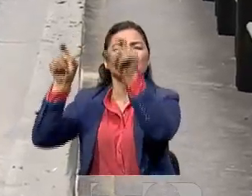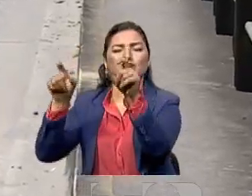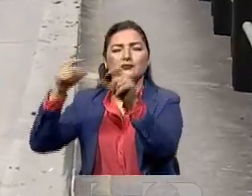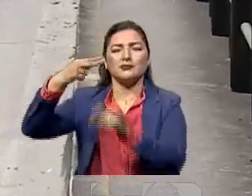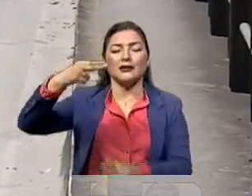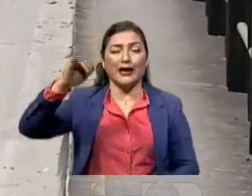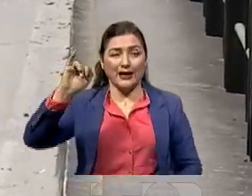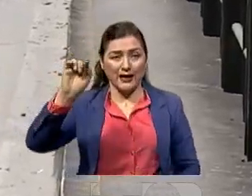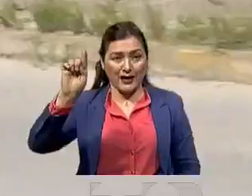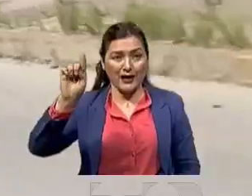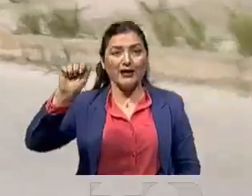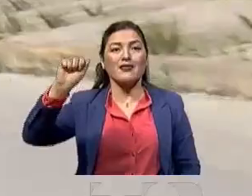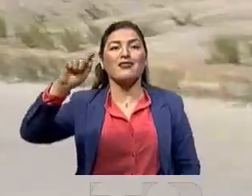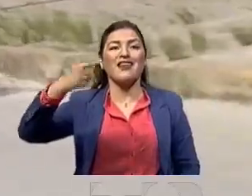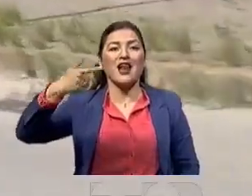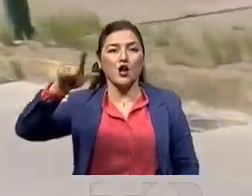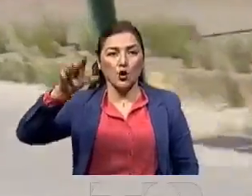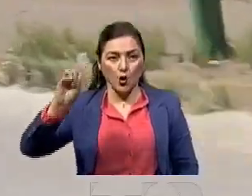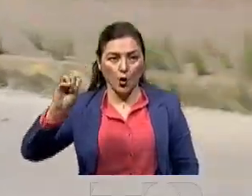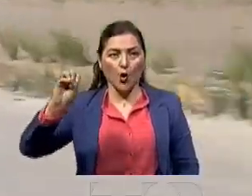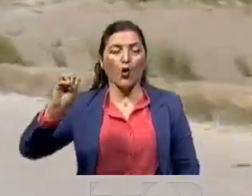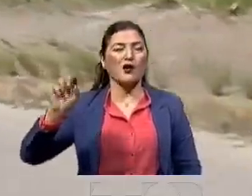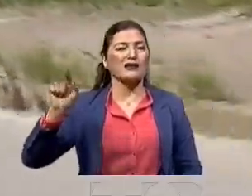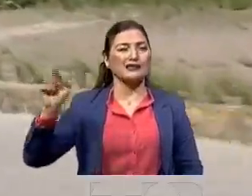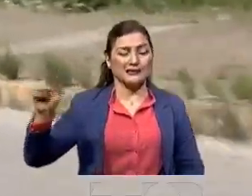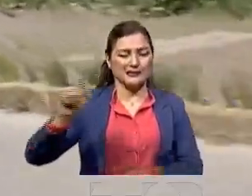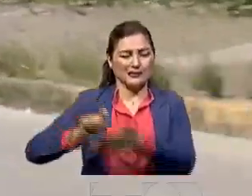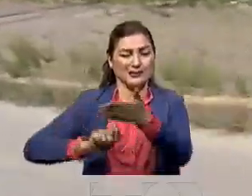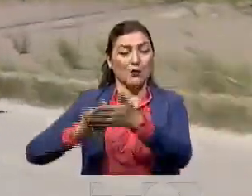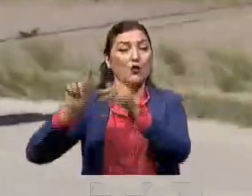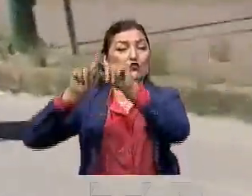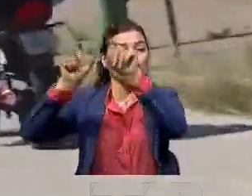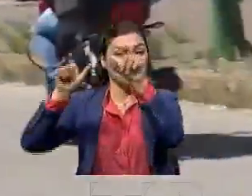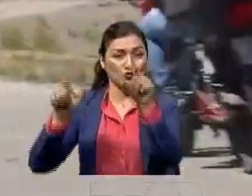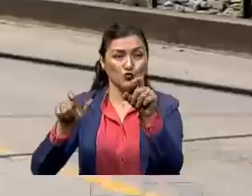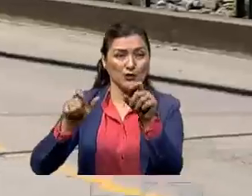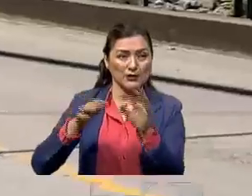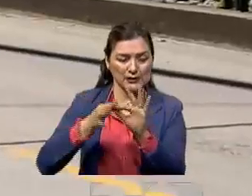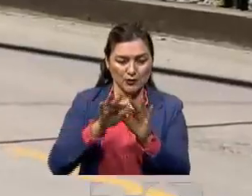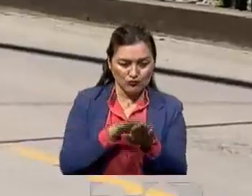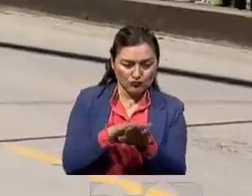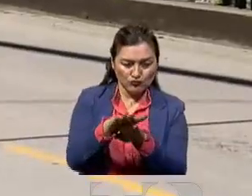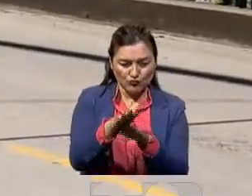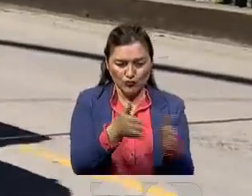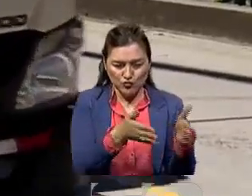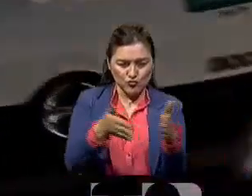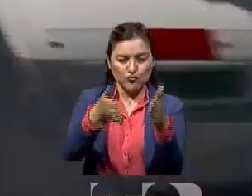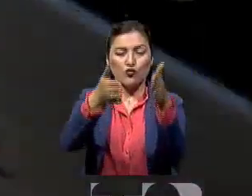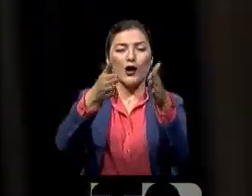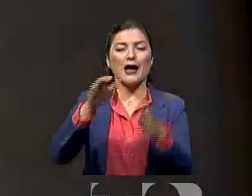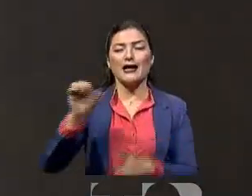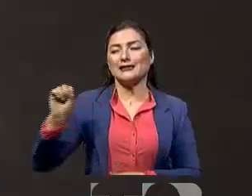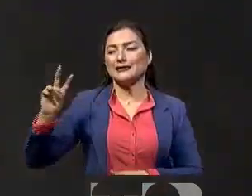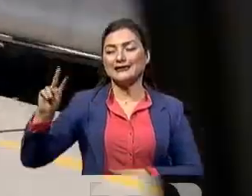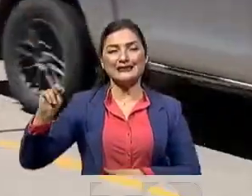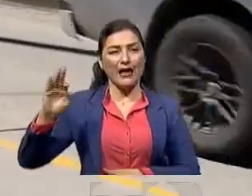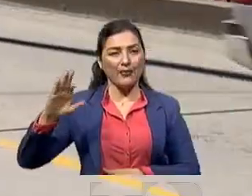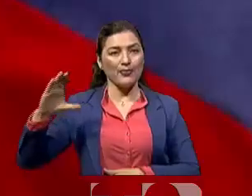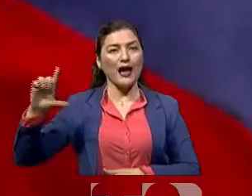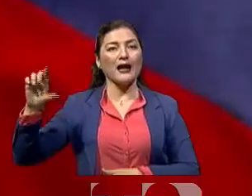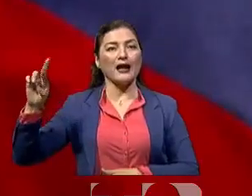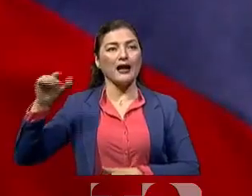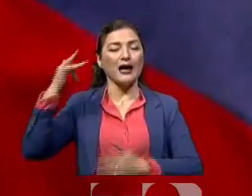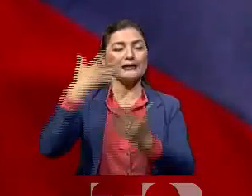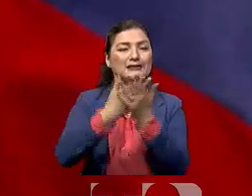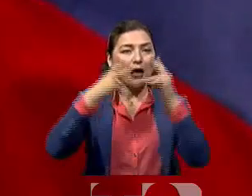hidalgo junto con este puente la empresa contratista ejecutó un tramo villar desde santa clara hasta el tena